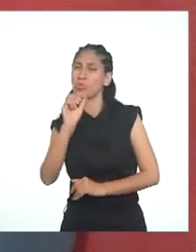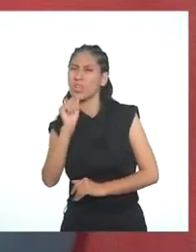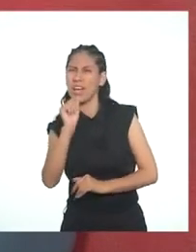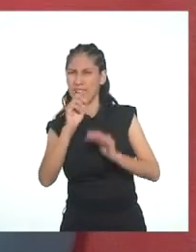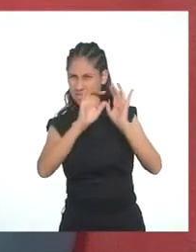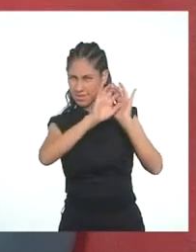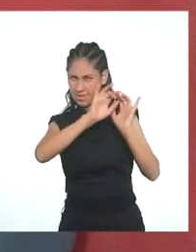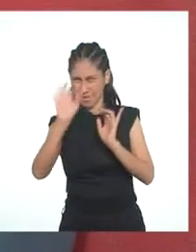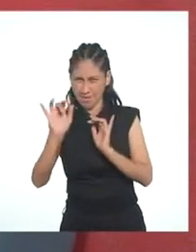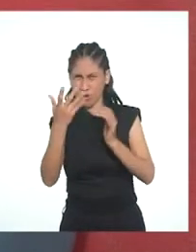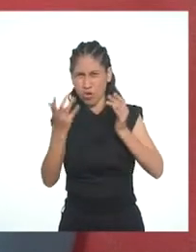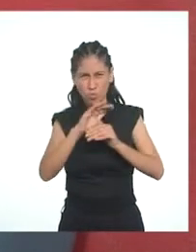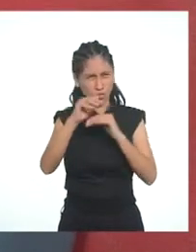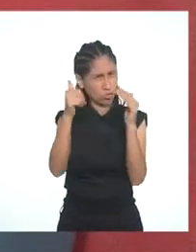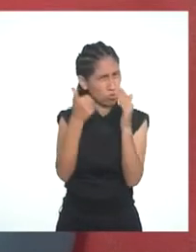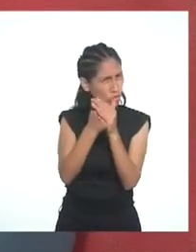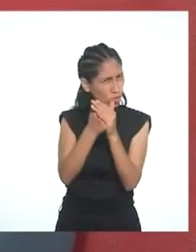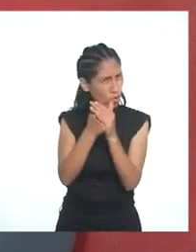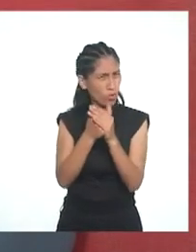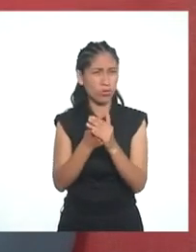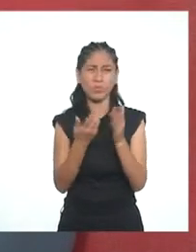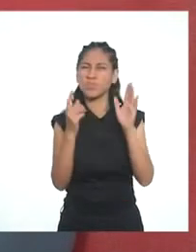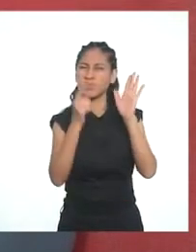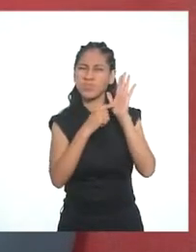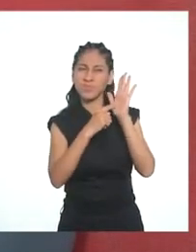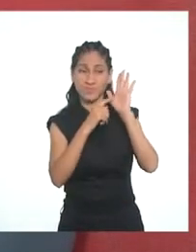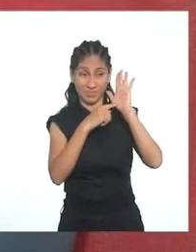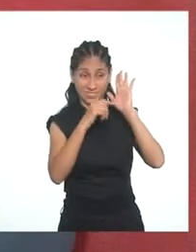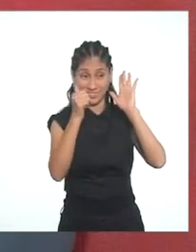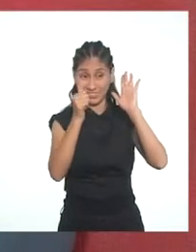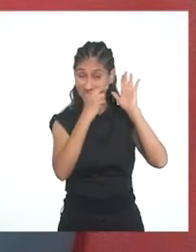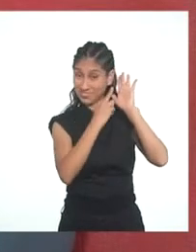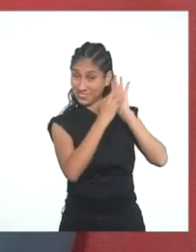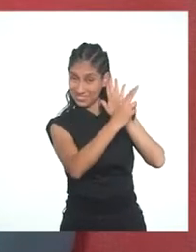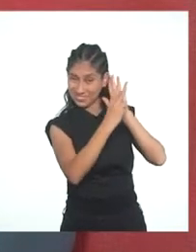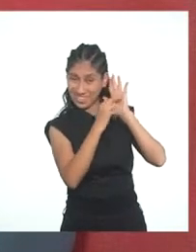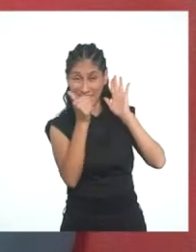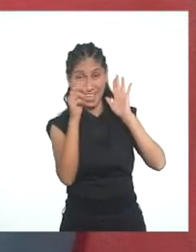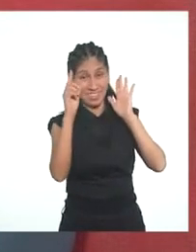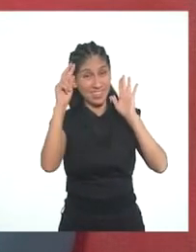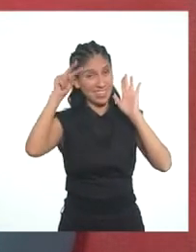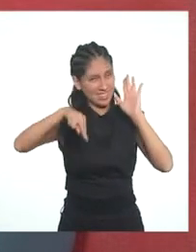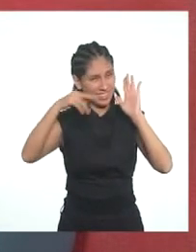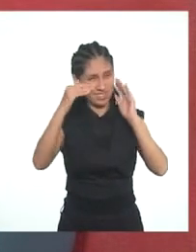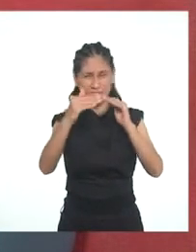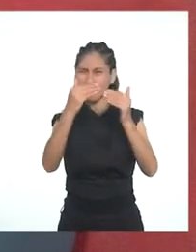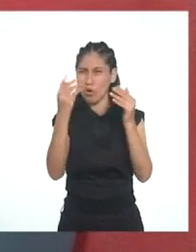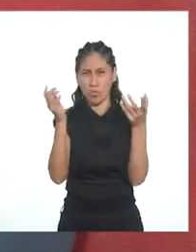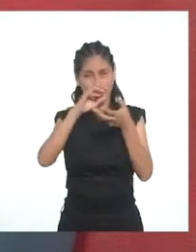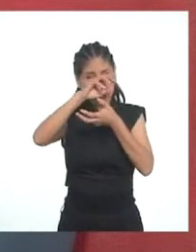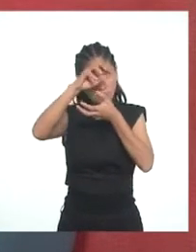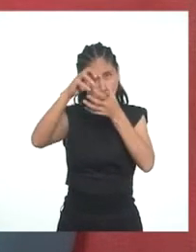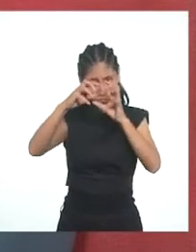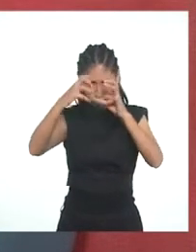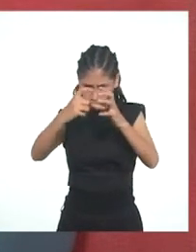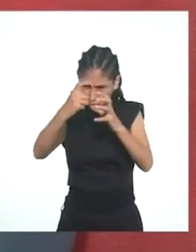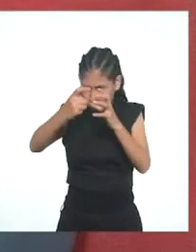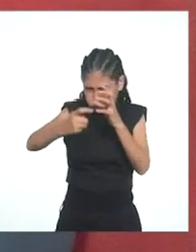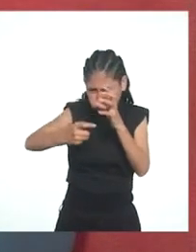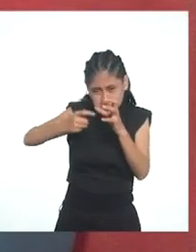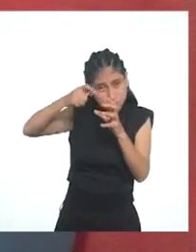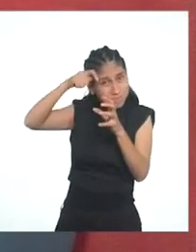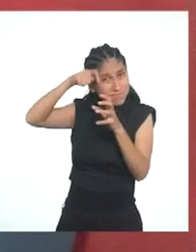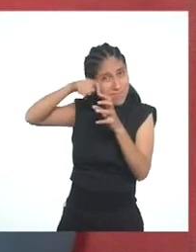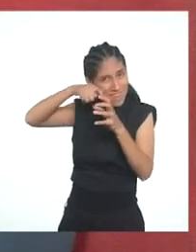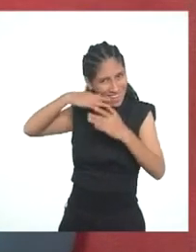se encuentran todos los organismos que tienen núcleo, donde se encuentra el ácido desoxirribonucleico, ADN, encerrado en una membrana nuclear,